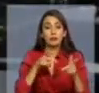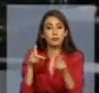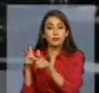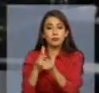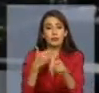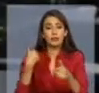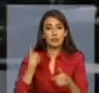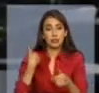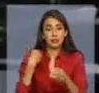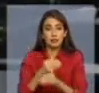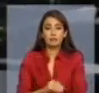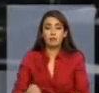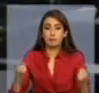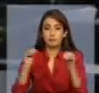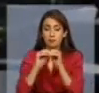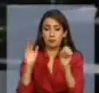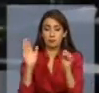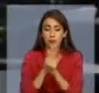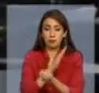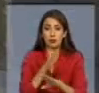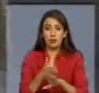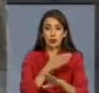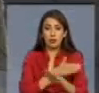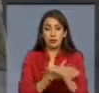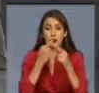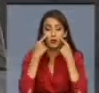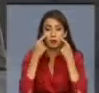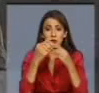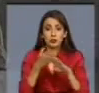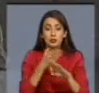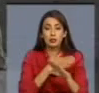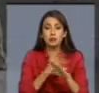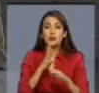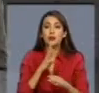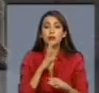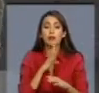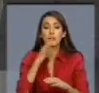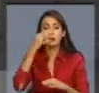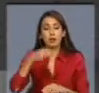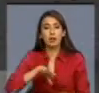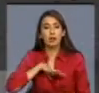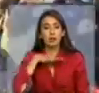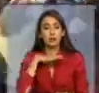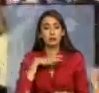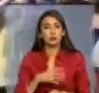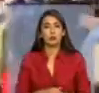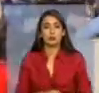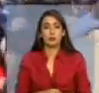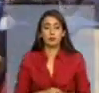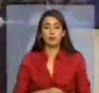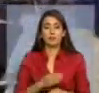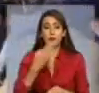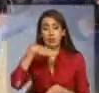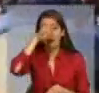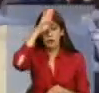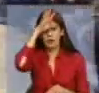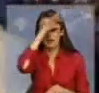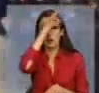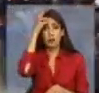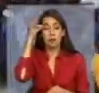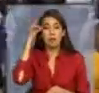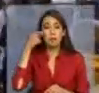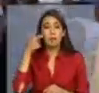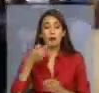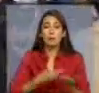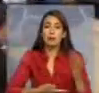pudo haber sido mayor que el registrado, sobre todo porque en su primera declaración aseguró sentirse orgulloso. El Papa Francisco desde el Vaticano se solidarizó